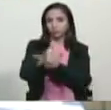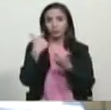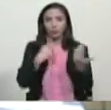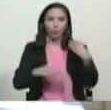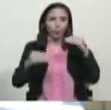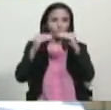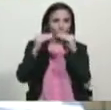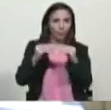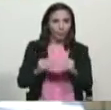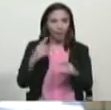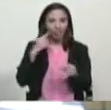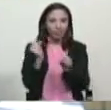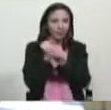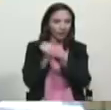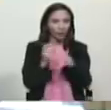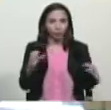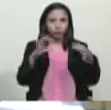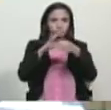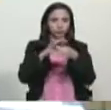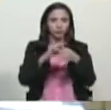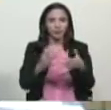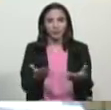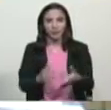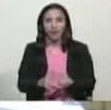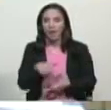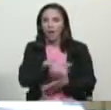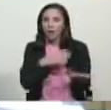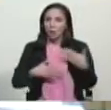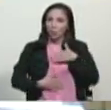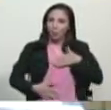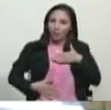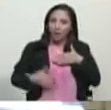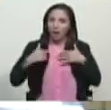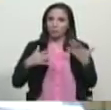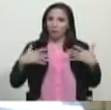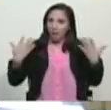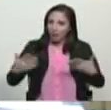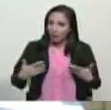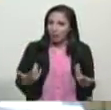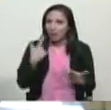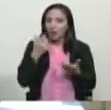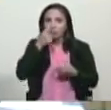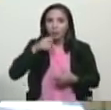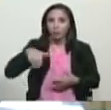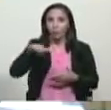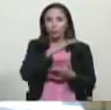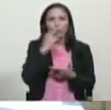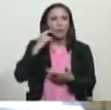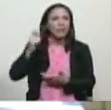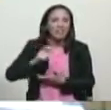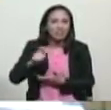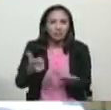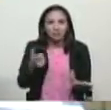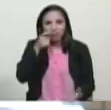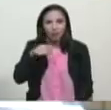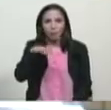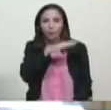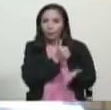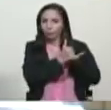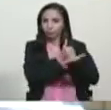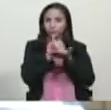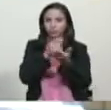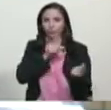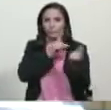afianzar con el trabajo la satisfacción de las necesidades nacionales y